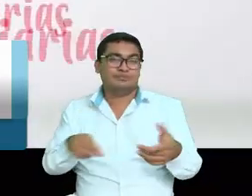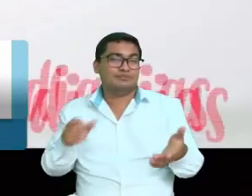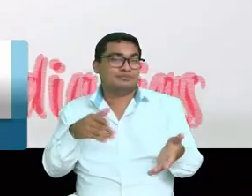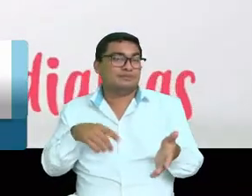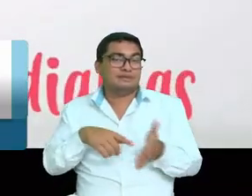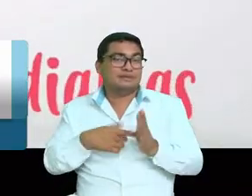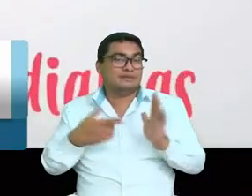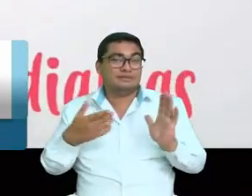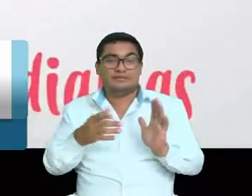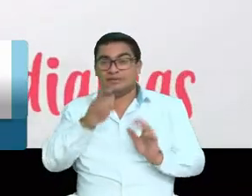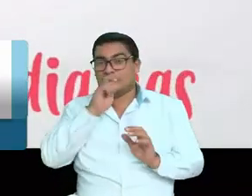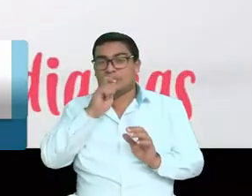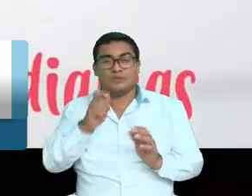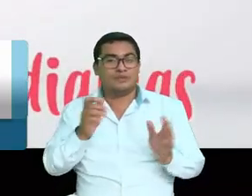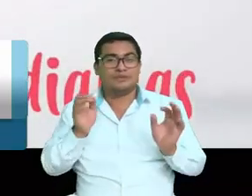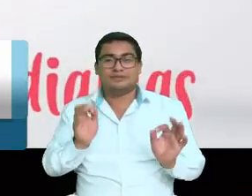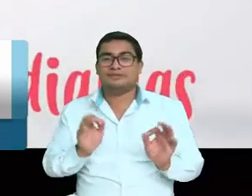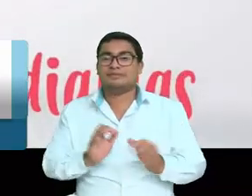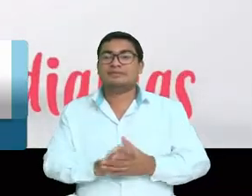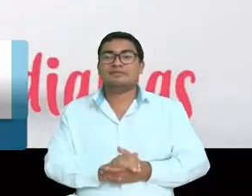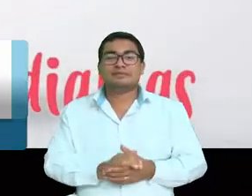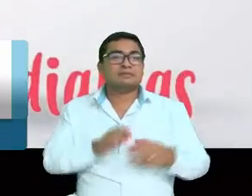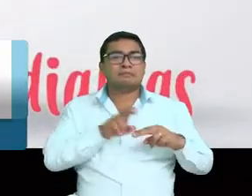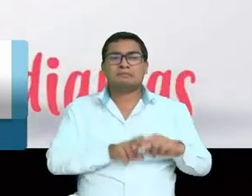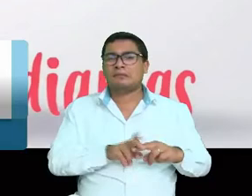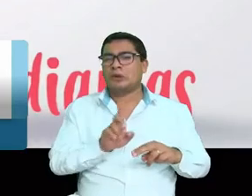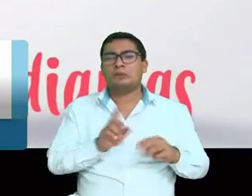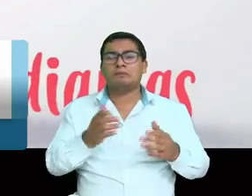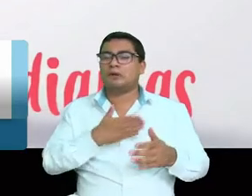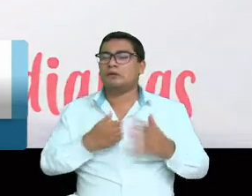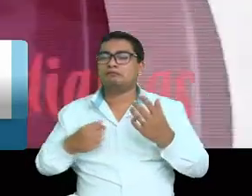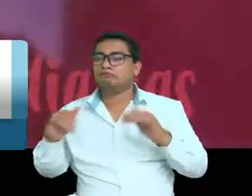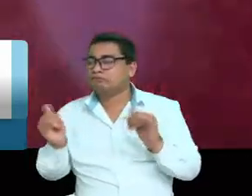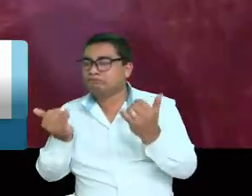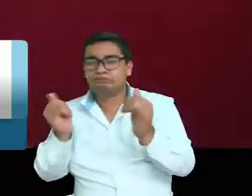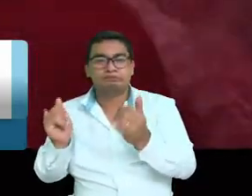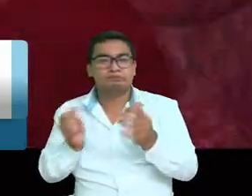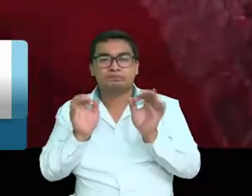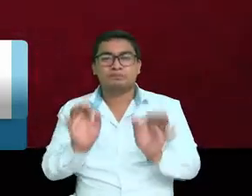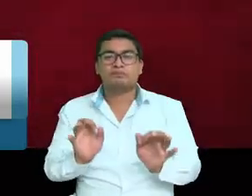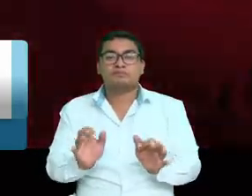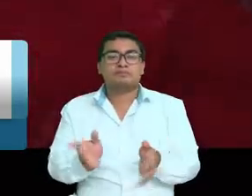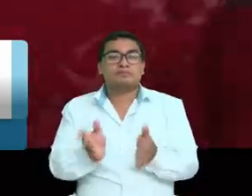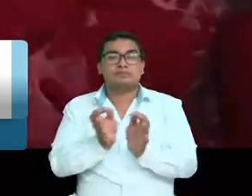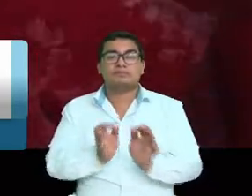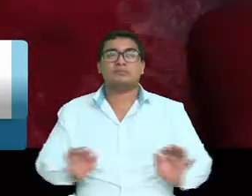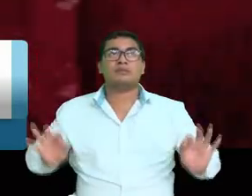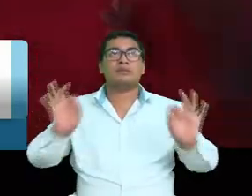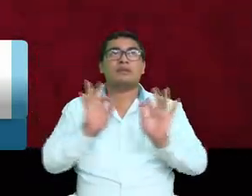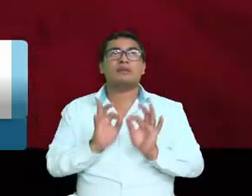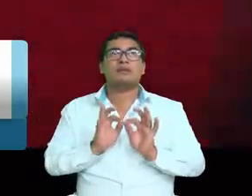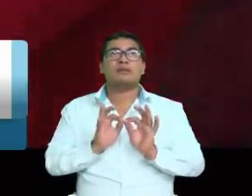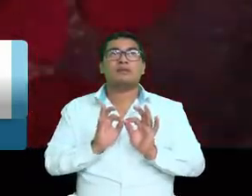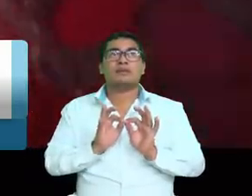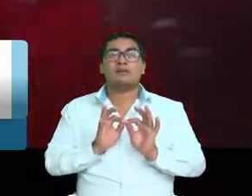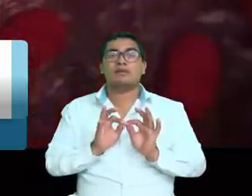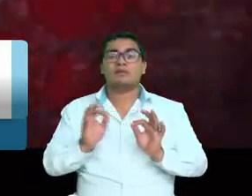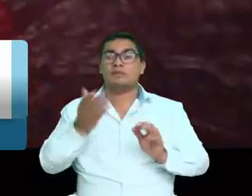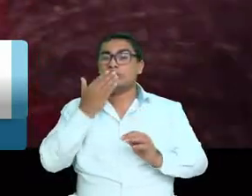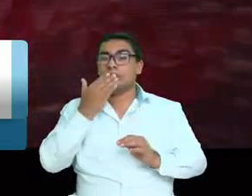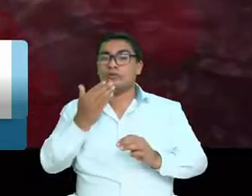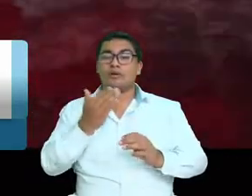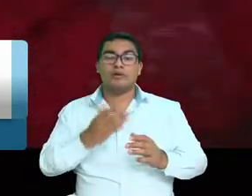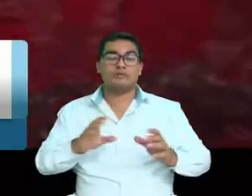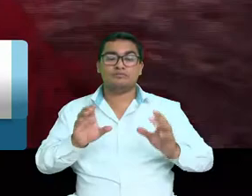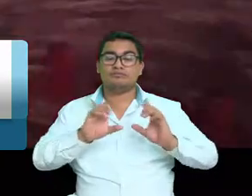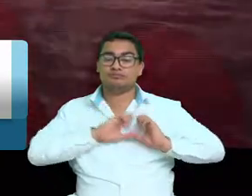esté quieto. Entonces, ¿cuál es la importancia del funcionamiento correcto de este sistema circulatorio, doctor? Fíjate